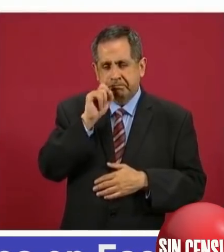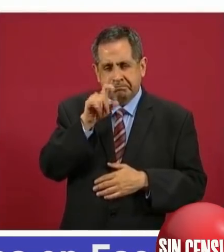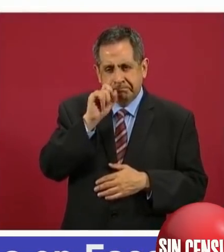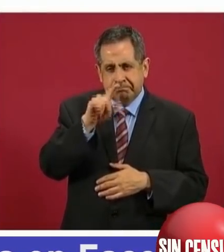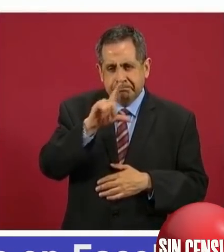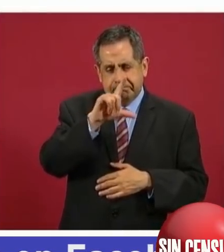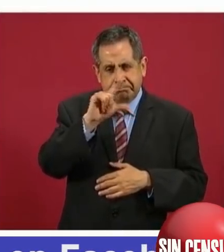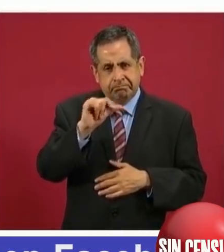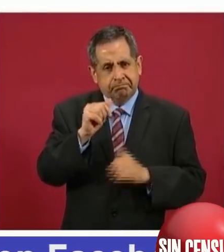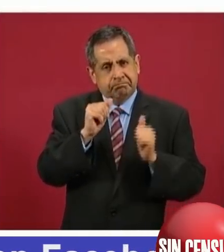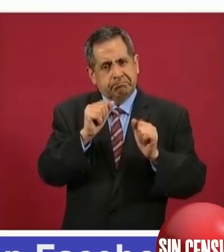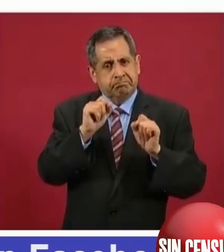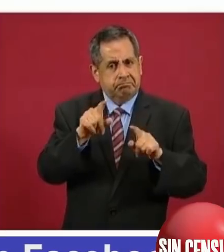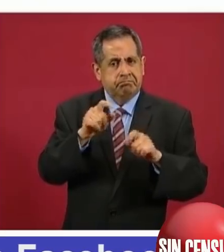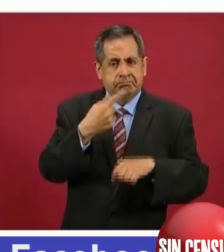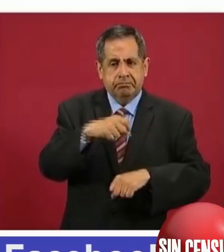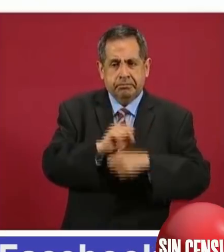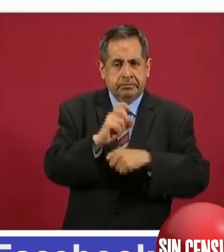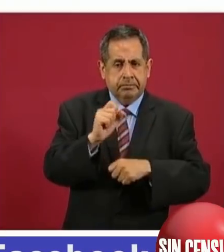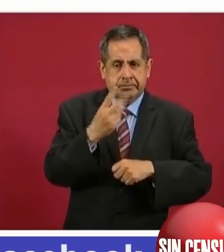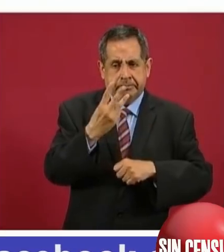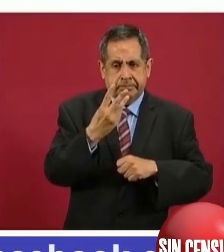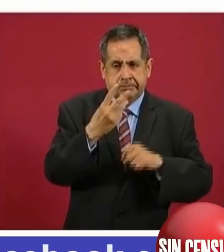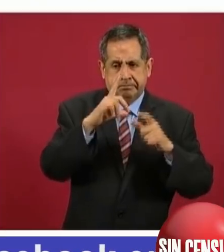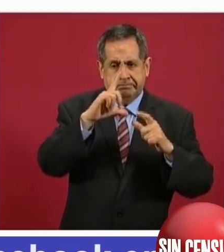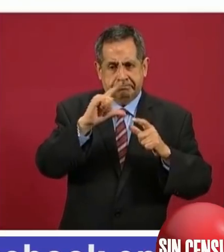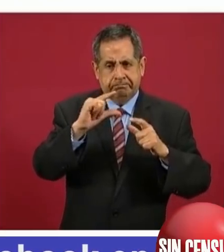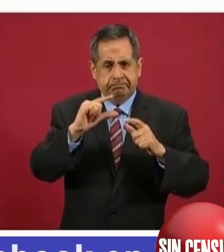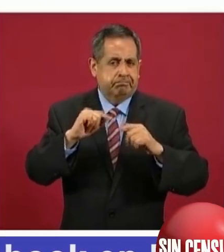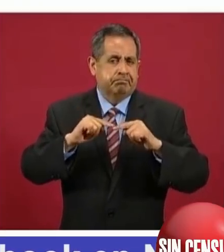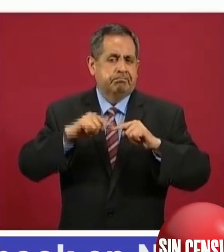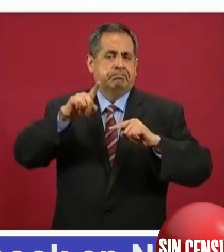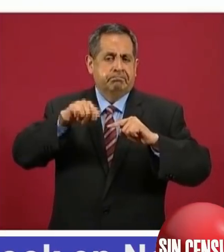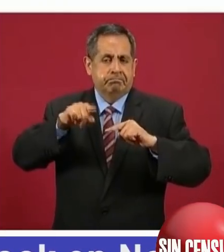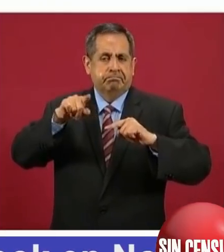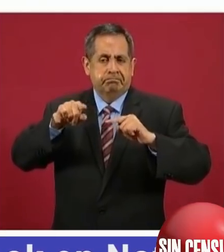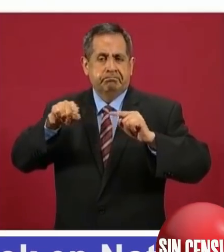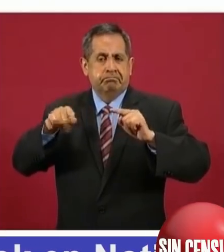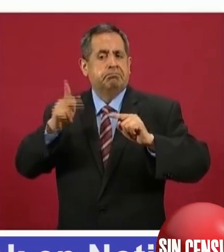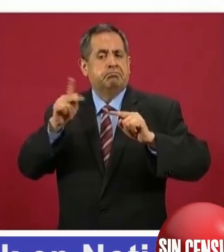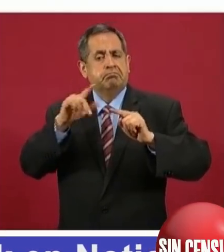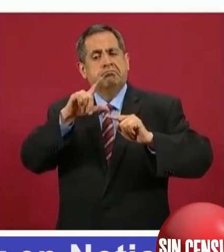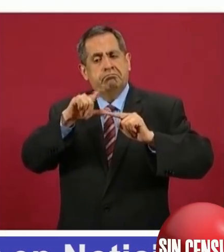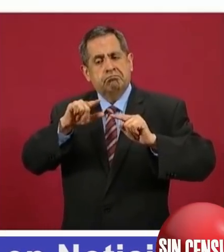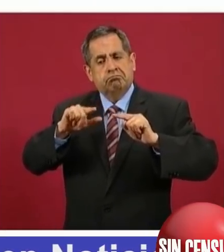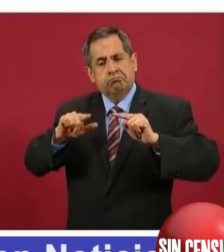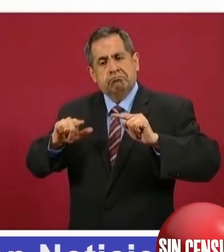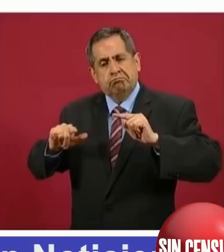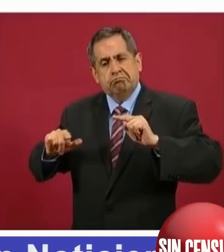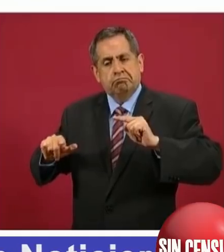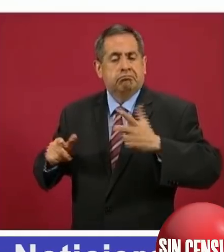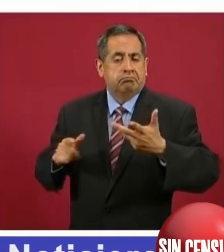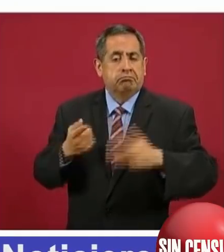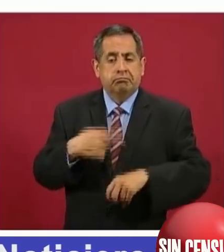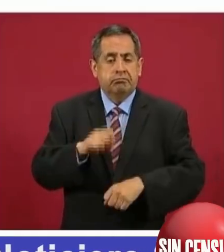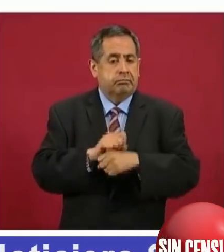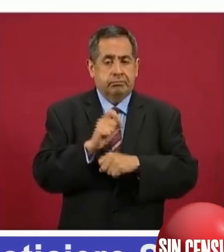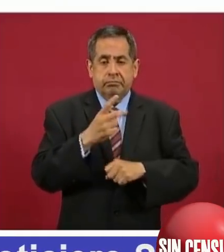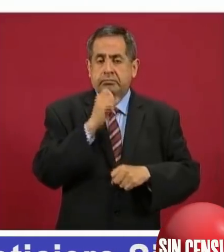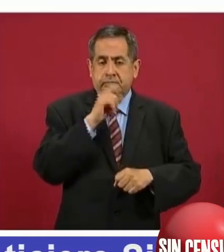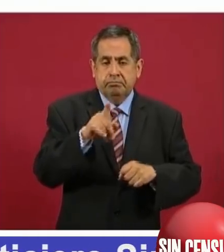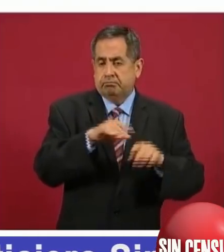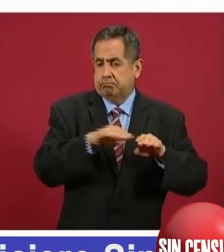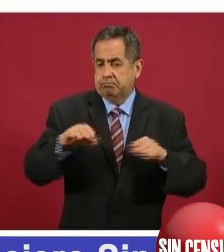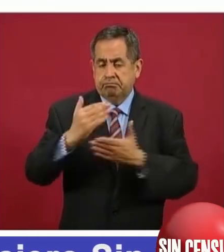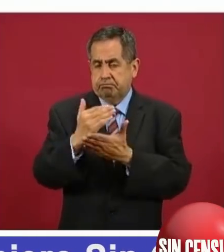considerar sostenido desde la semana 23, aún con estas fluctuaciones. Lo mismo la mortalidad, desde la semana 23 ha